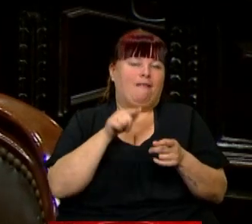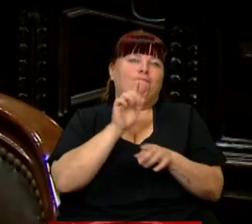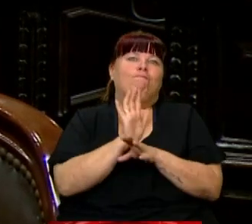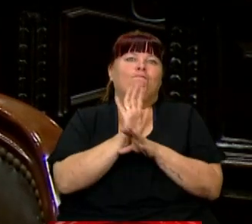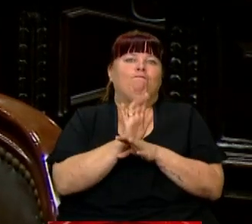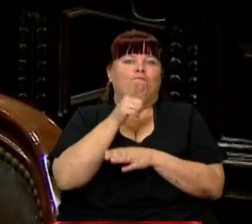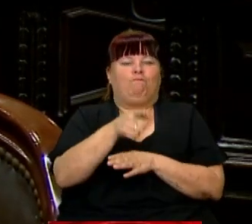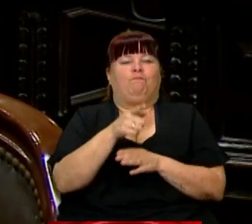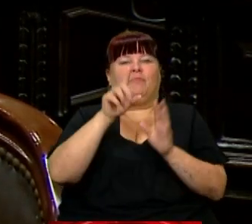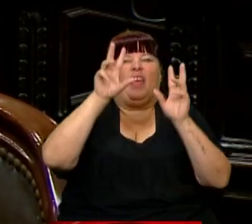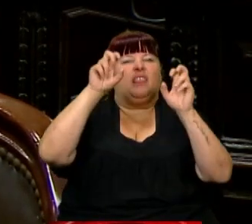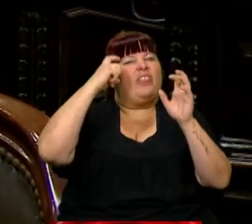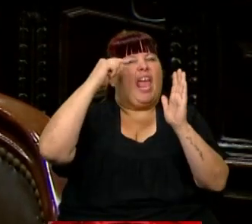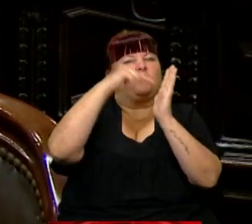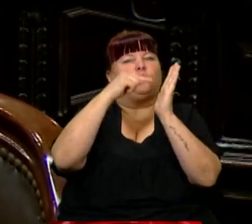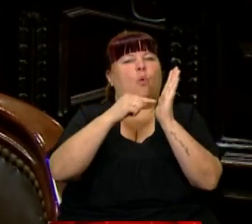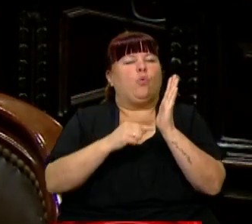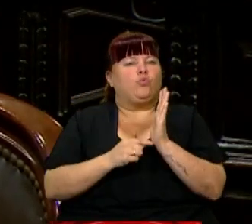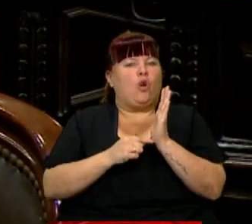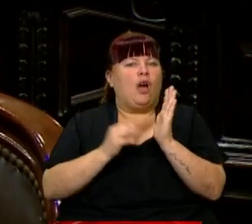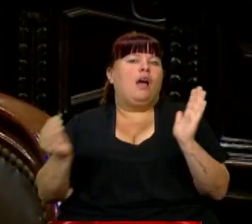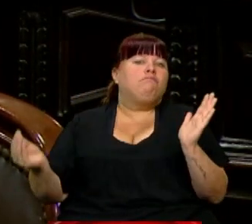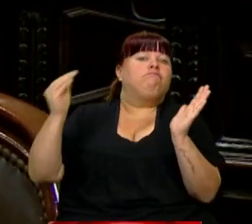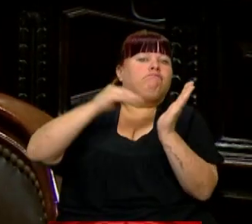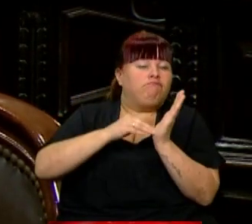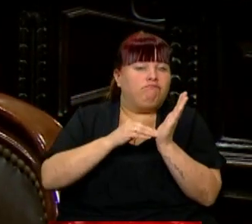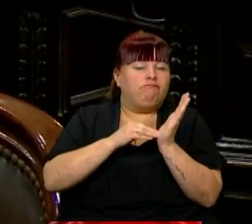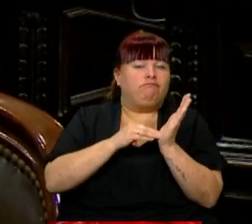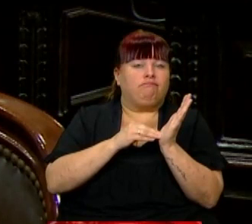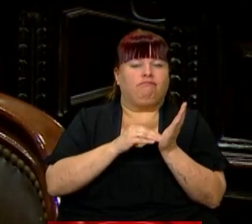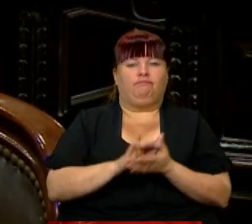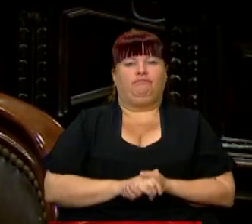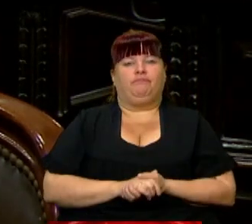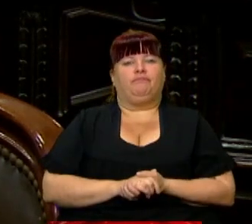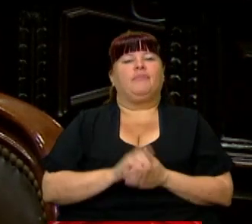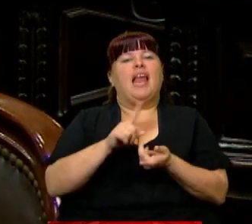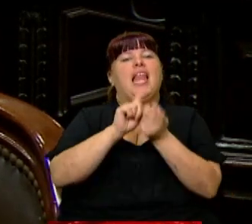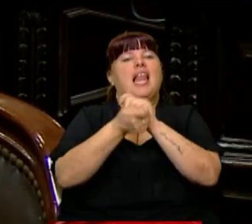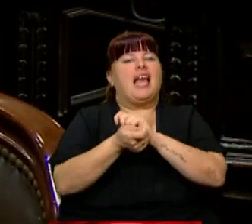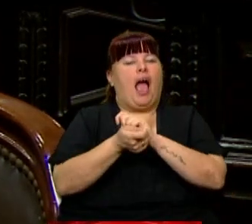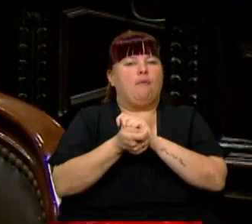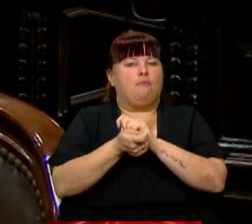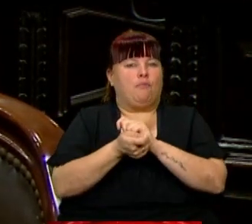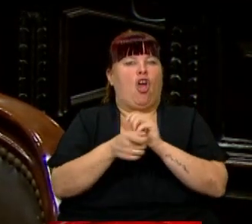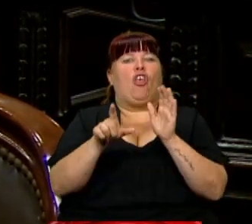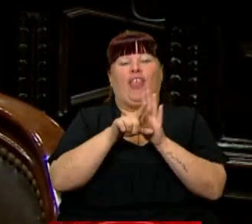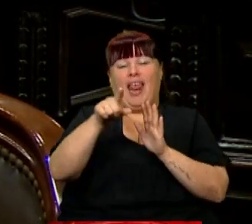ese decálogo que fue incorporado en la reforma de